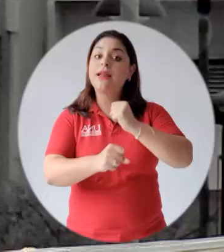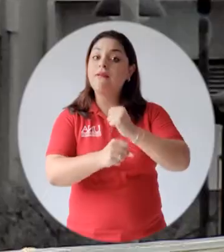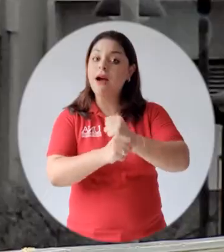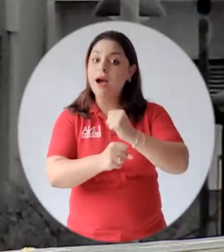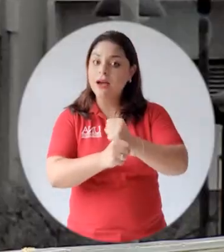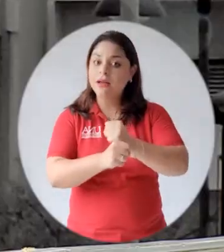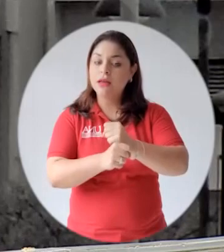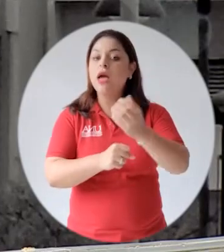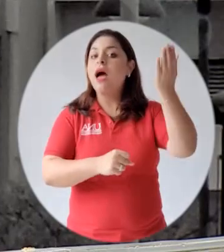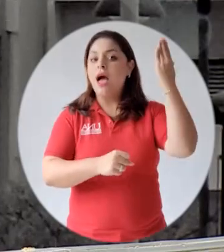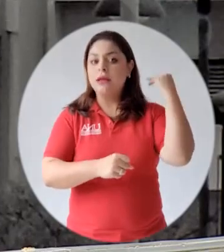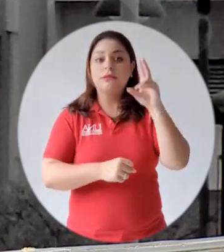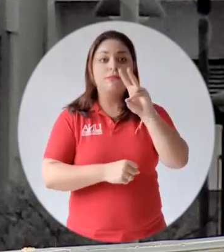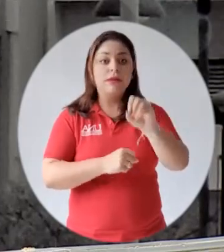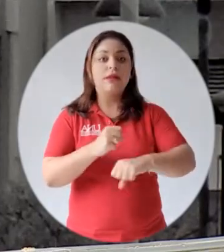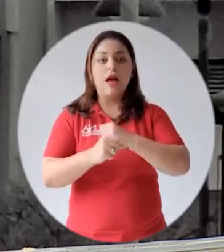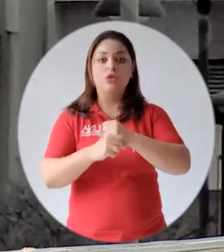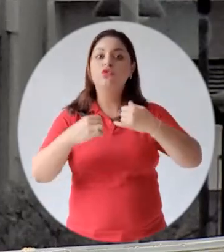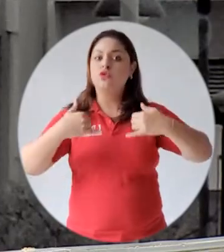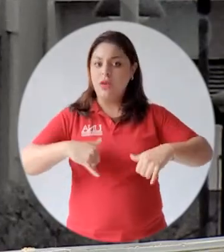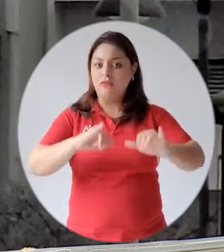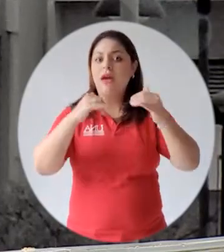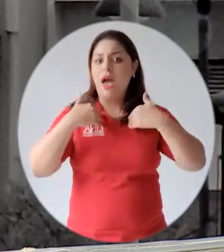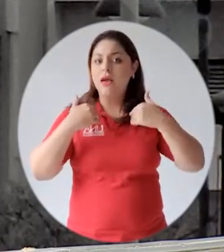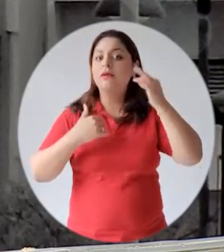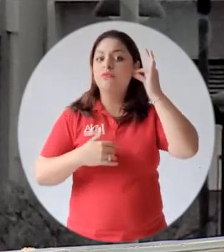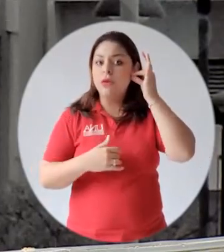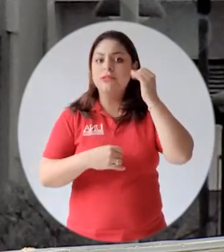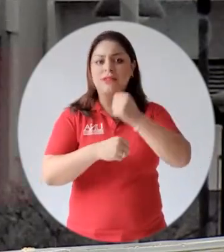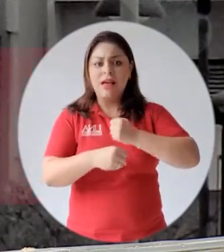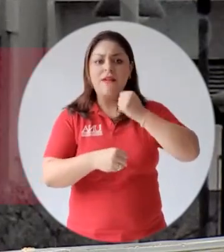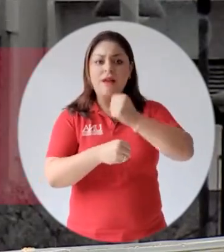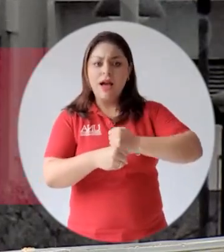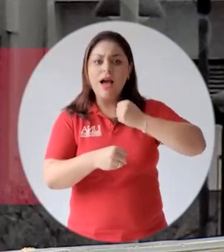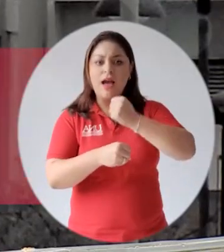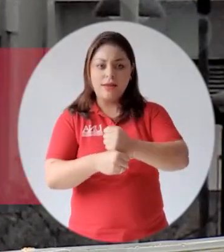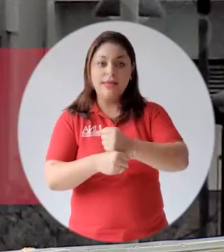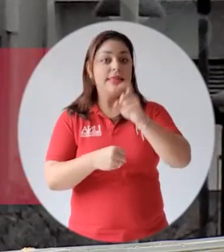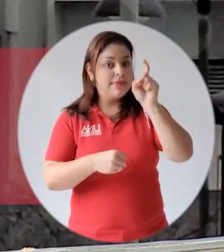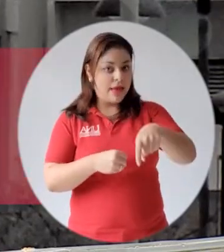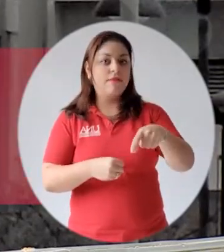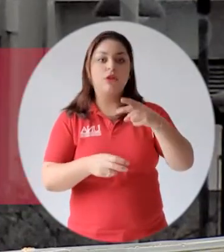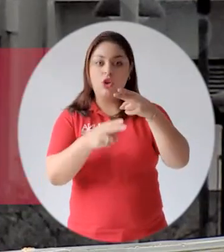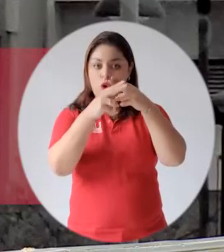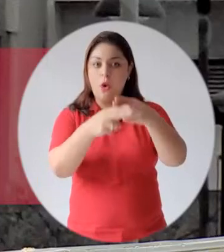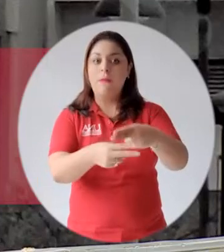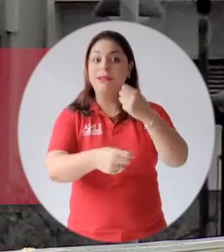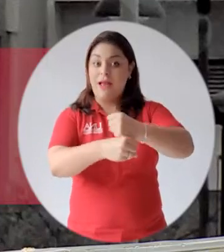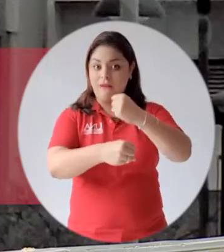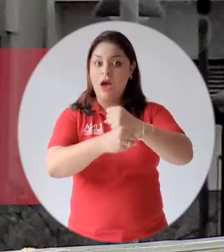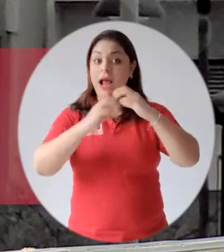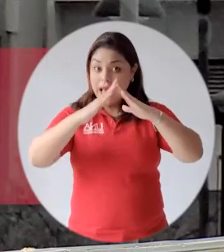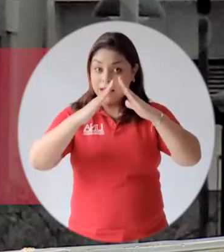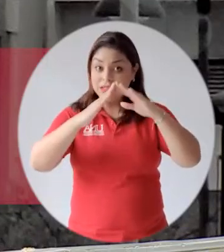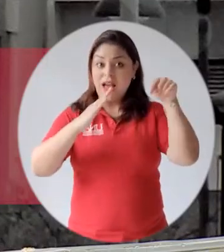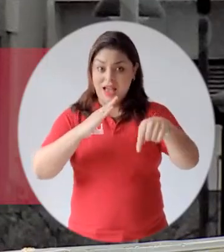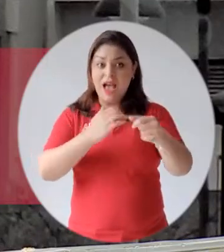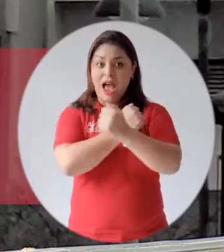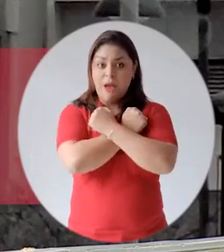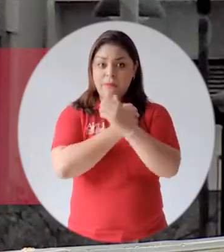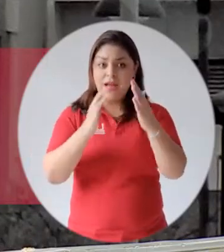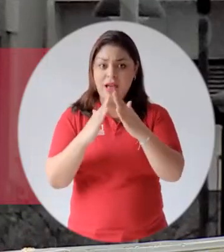20 años y todavía hay mujeres que hacen este trabajo, y tenemos que llamarle trabajo dentro de los hogares, y sin